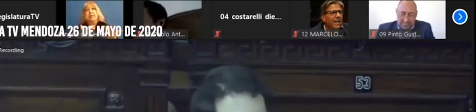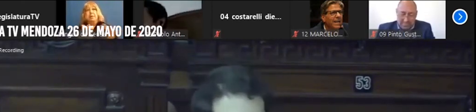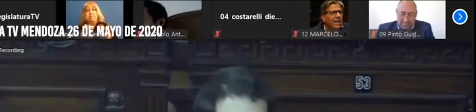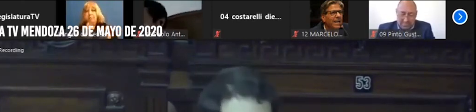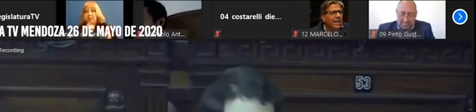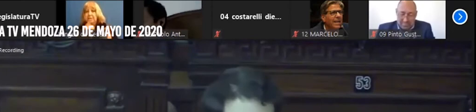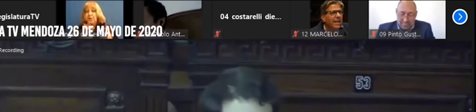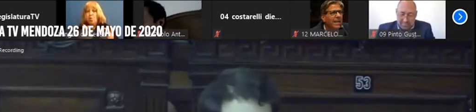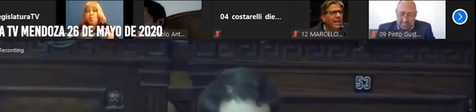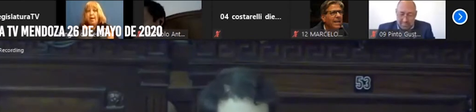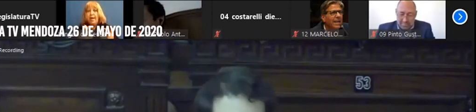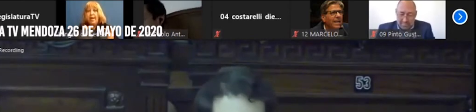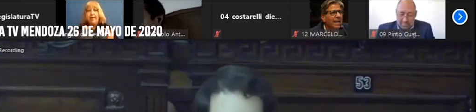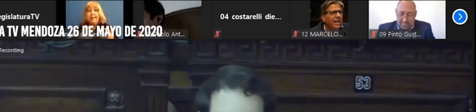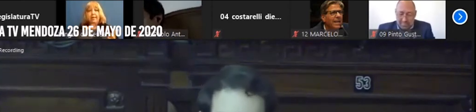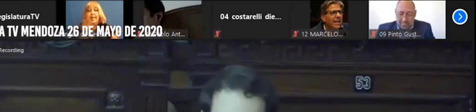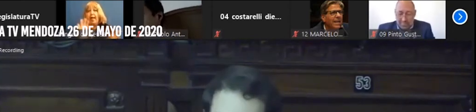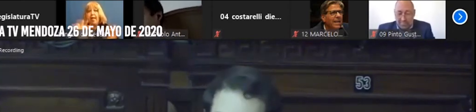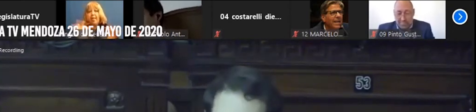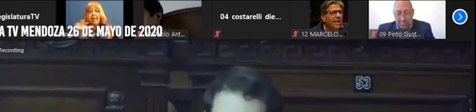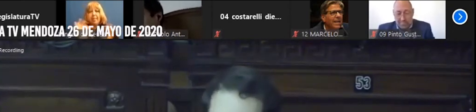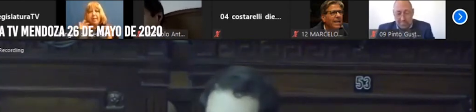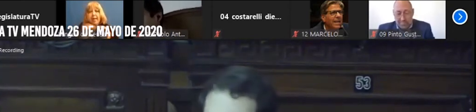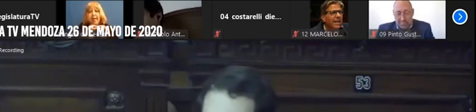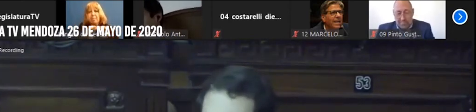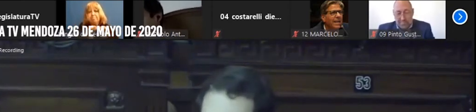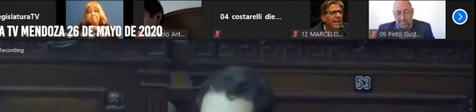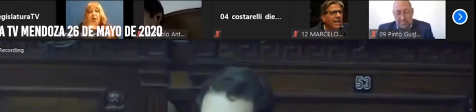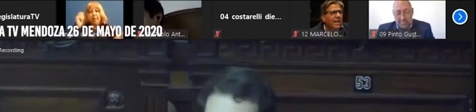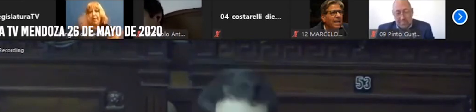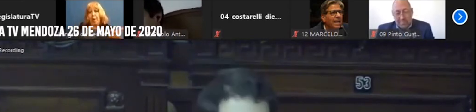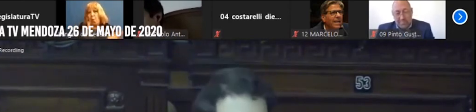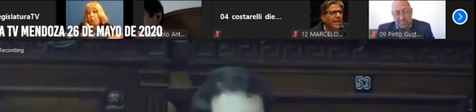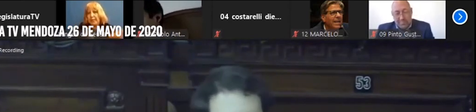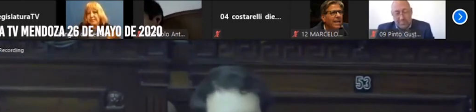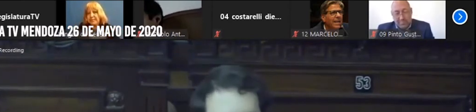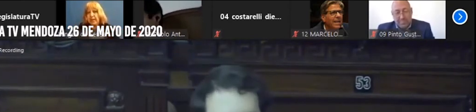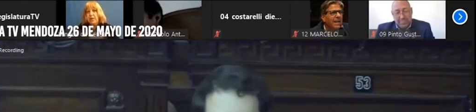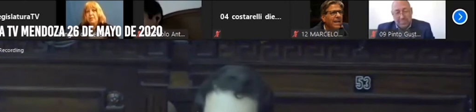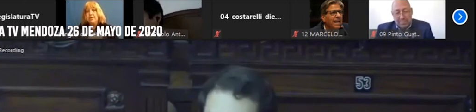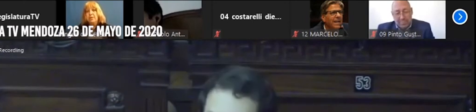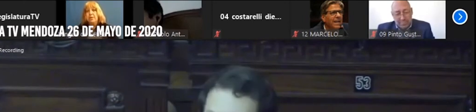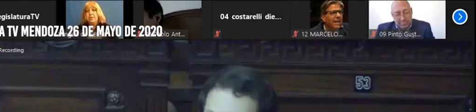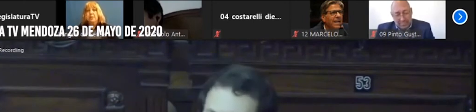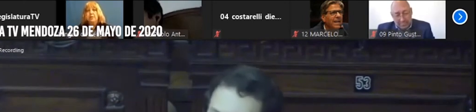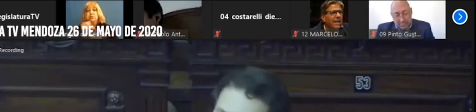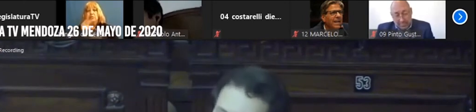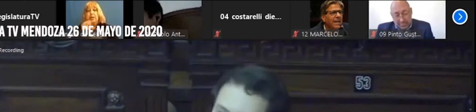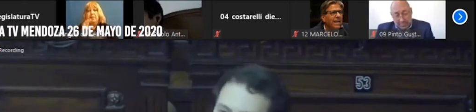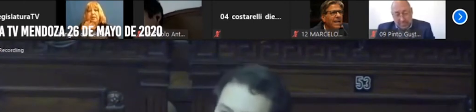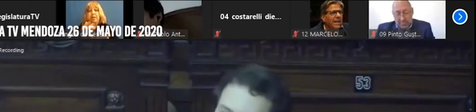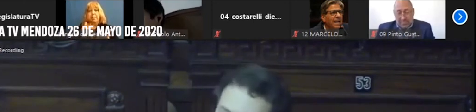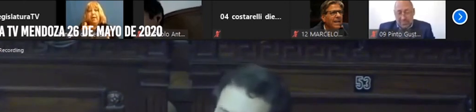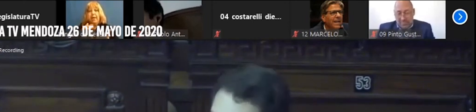prácticamente nada de judicial más allá del aparato, de la cáscara que se utiliza para llevar adelante este